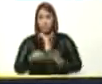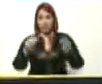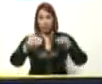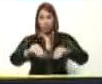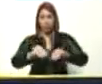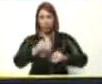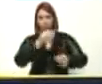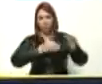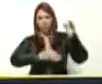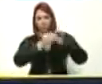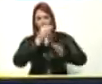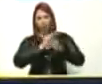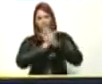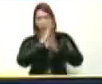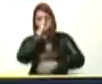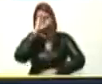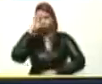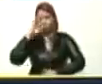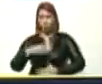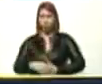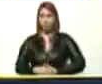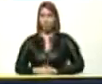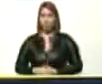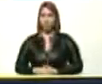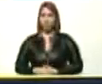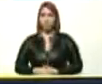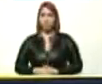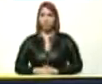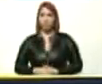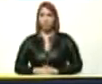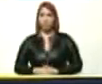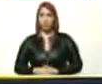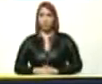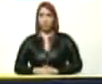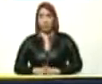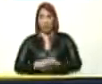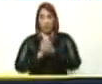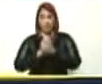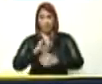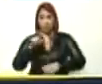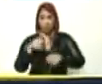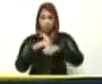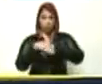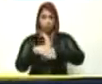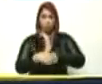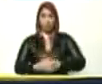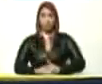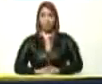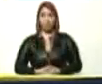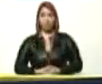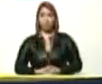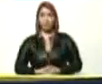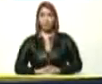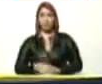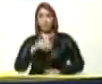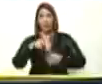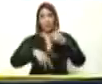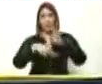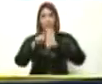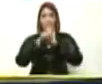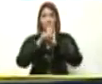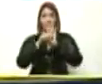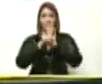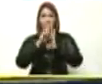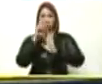a lo que me explicaba, el compañero, Diosdado Cabello Rondón, y el compañero, Jorge Rodríguez, en el plan legislativo,